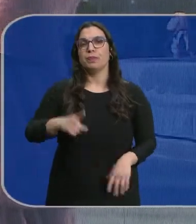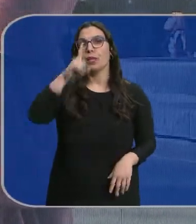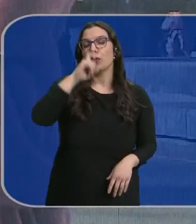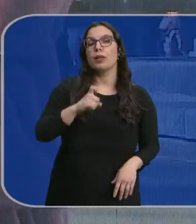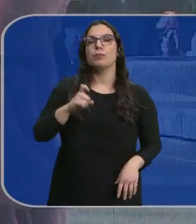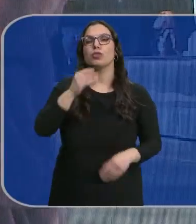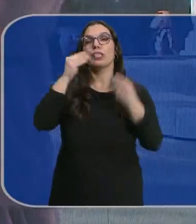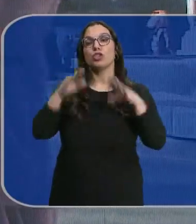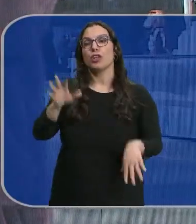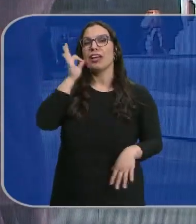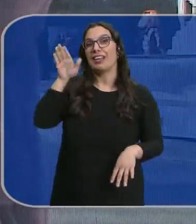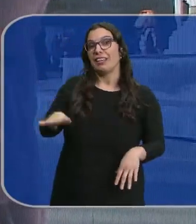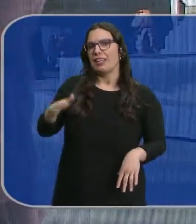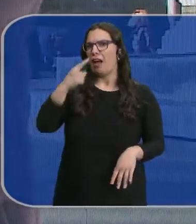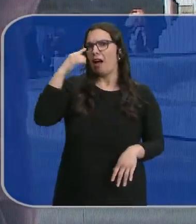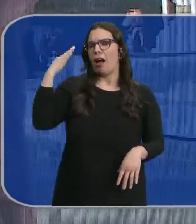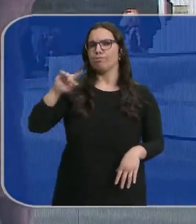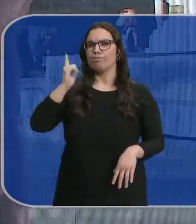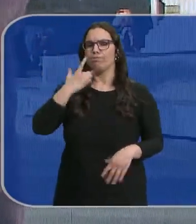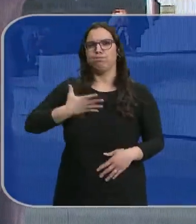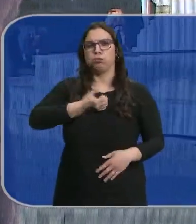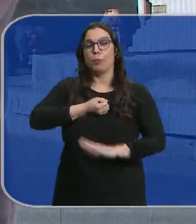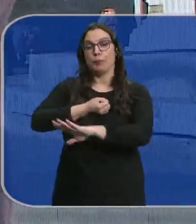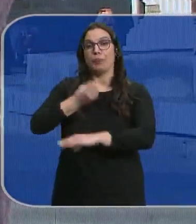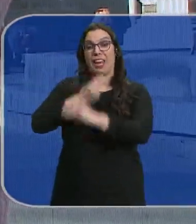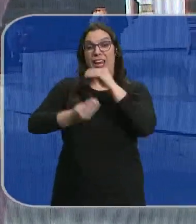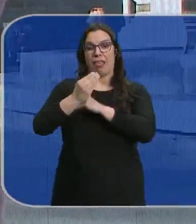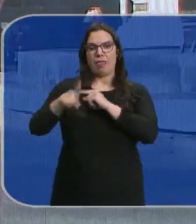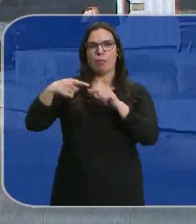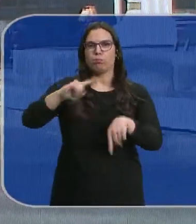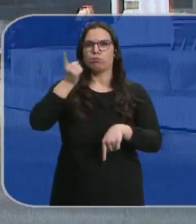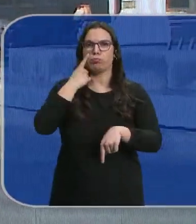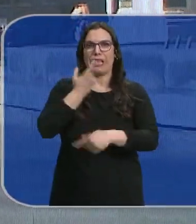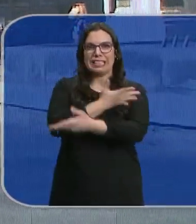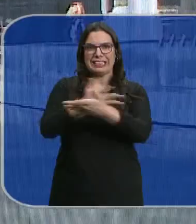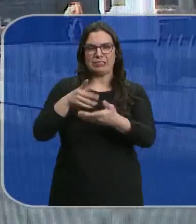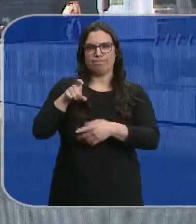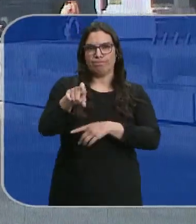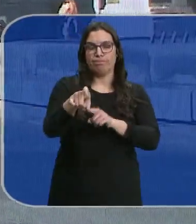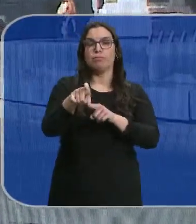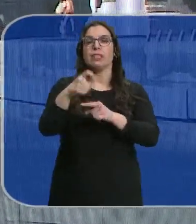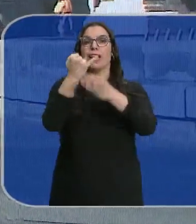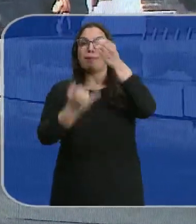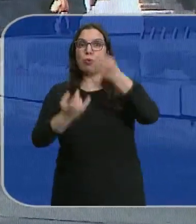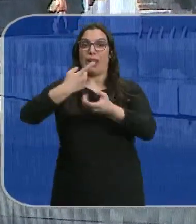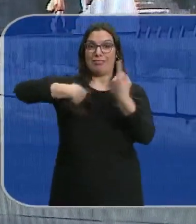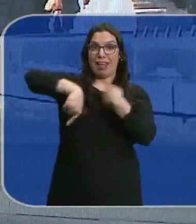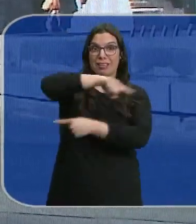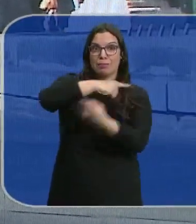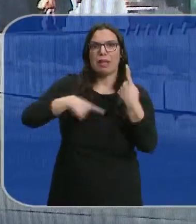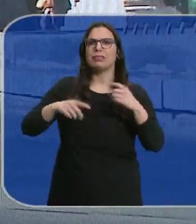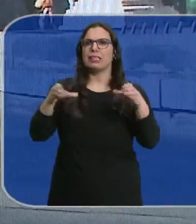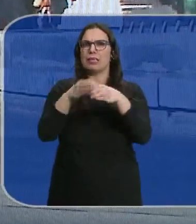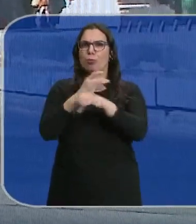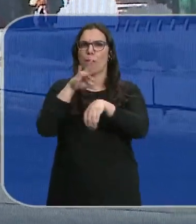Recordamos la historia de Cataleya, nos conmovió hace años. Al poco de nacer le diagnosticaron leucemia. Tras un trasplante de médula y un gran trabajo del equipo